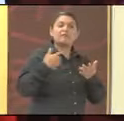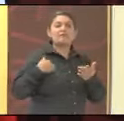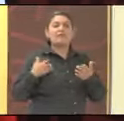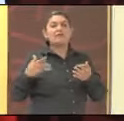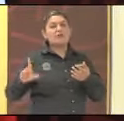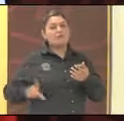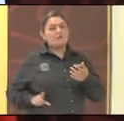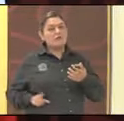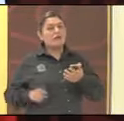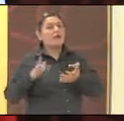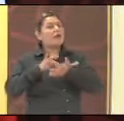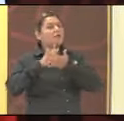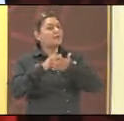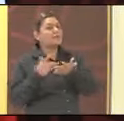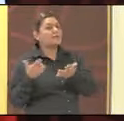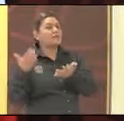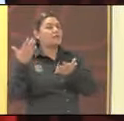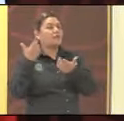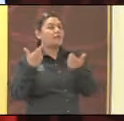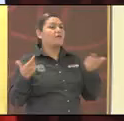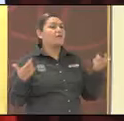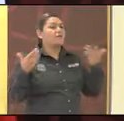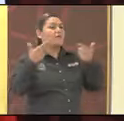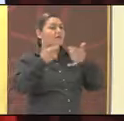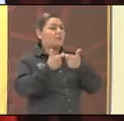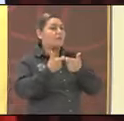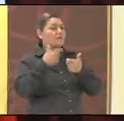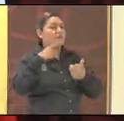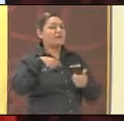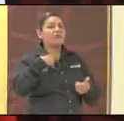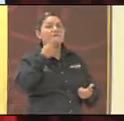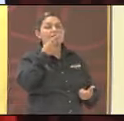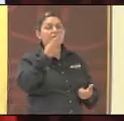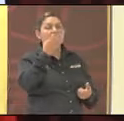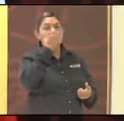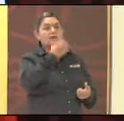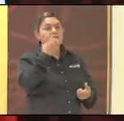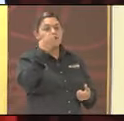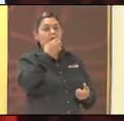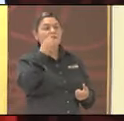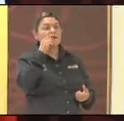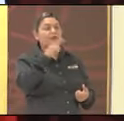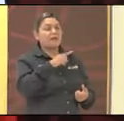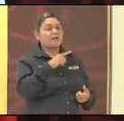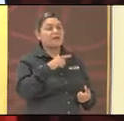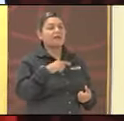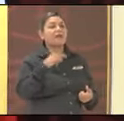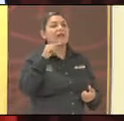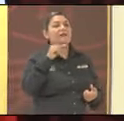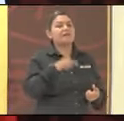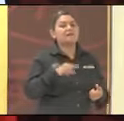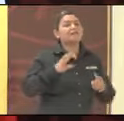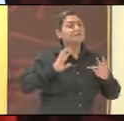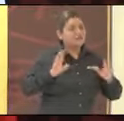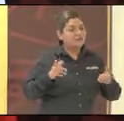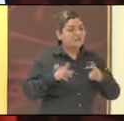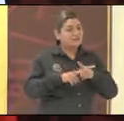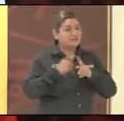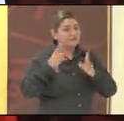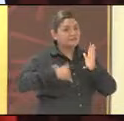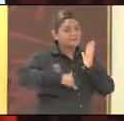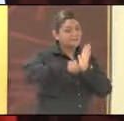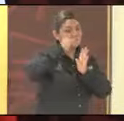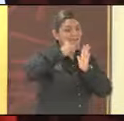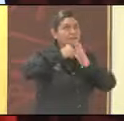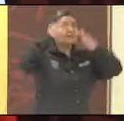gobierno, los apoyamos con la otra mitad. Les quiero comentar también que estuvimos en la Escuela Prisciliano Peraza Chagoya. Ahí ya iniciamos la construcción de la